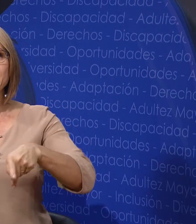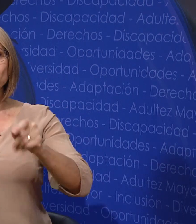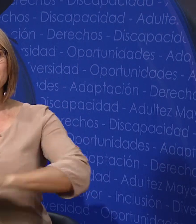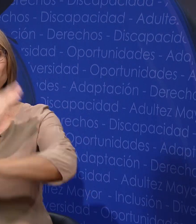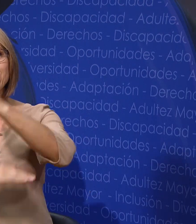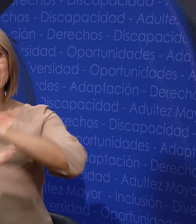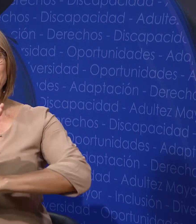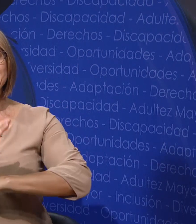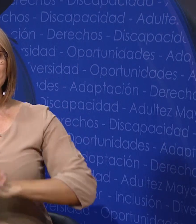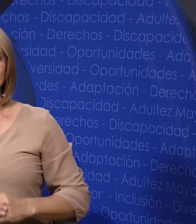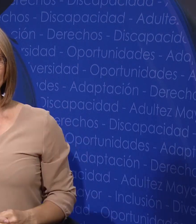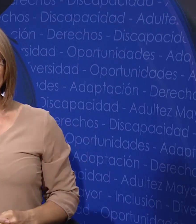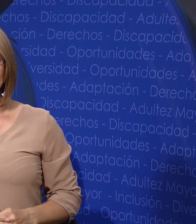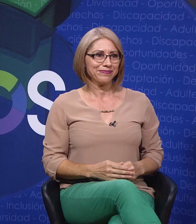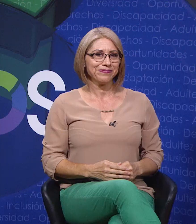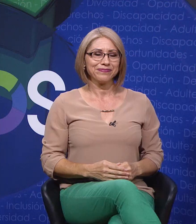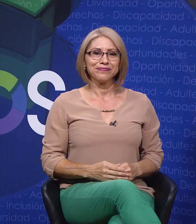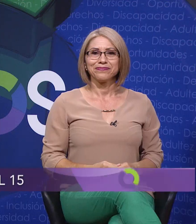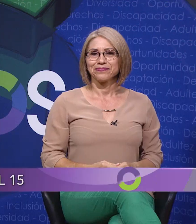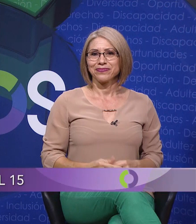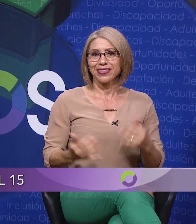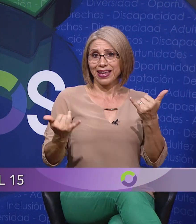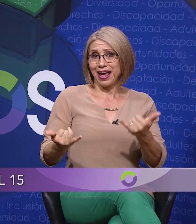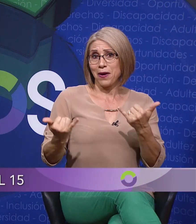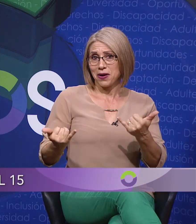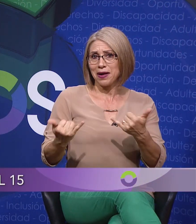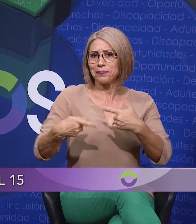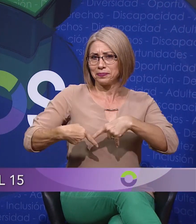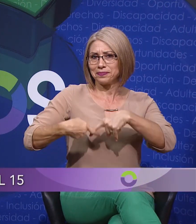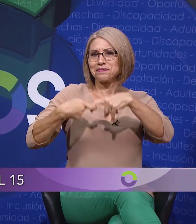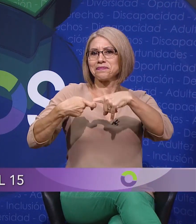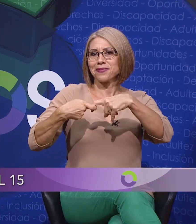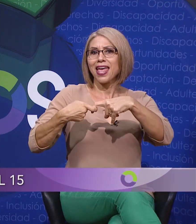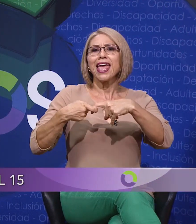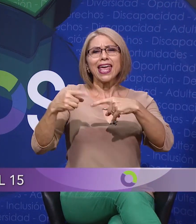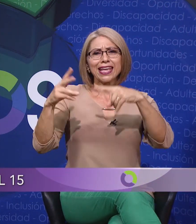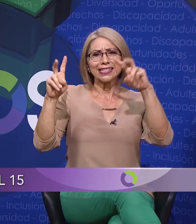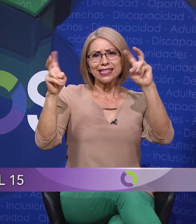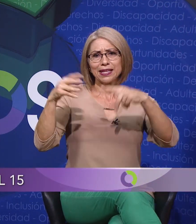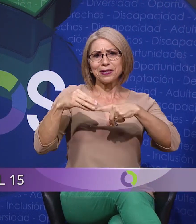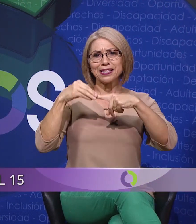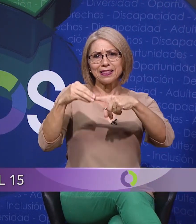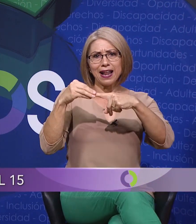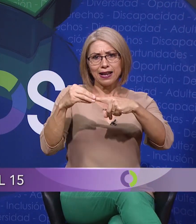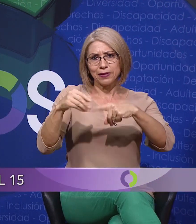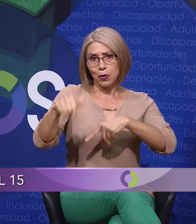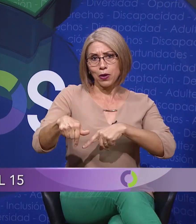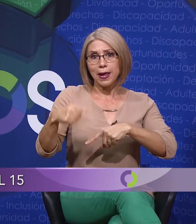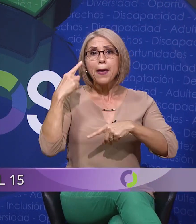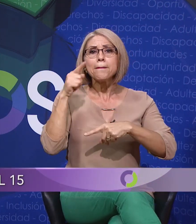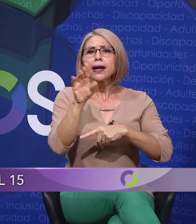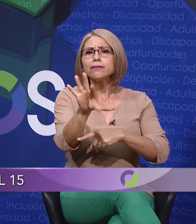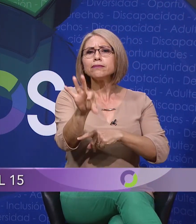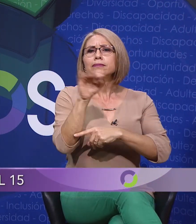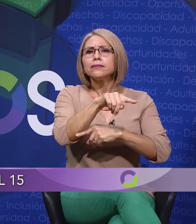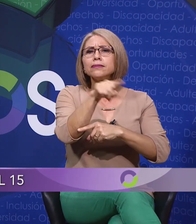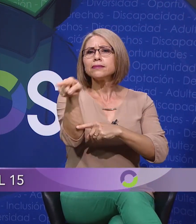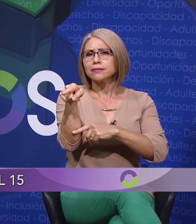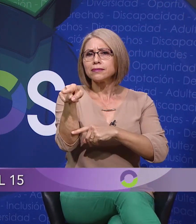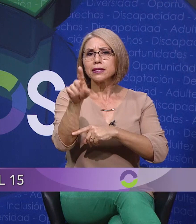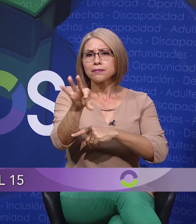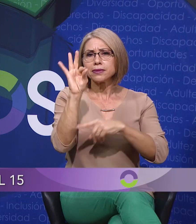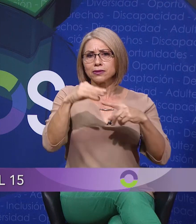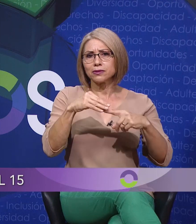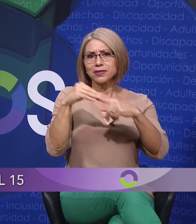Personales para Personas con Discapacidad. Ahora hacemos una pequeña pausa en nuestro tema central de hoy para hacerles una invitación